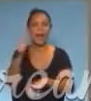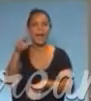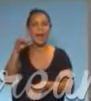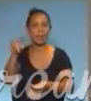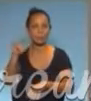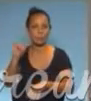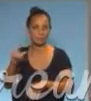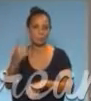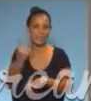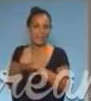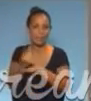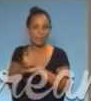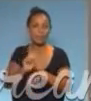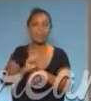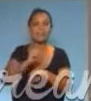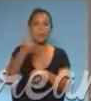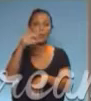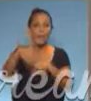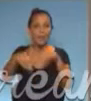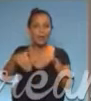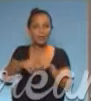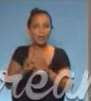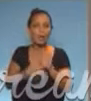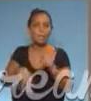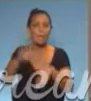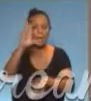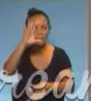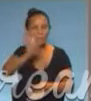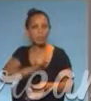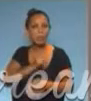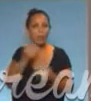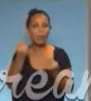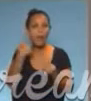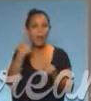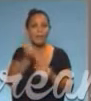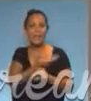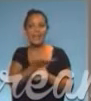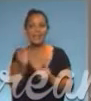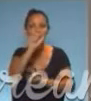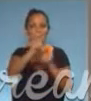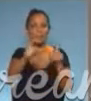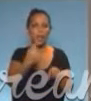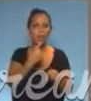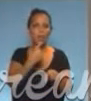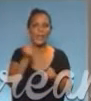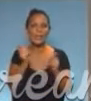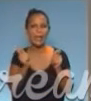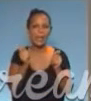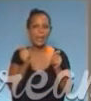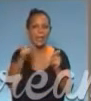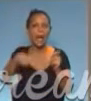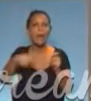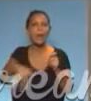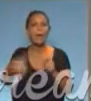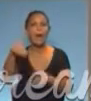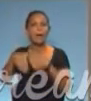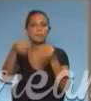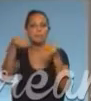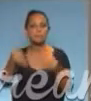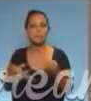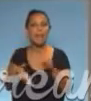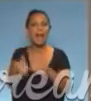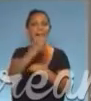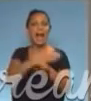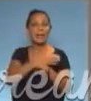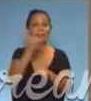esta segunda vuelta el gran desafío es saber, por un lado, el gran caudal de indecisos, aquellos que votaron en su momento a Yacu Pérez y